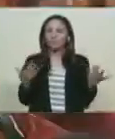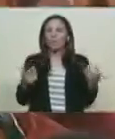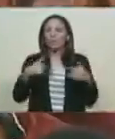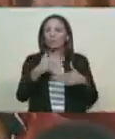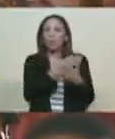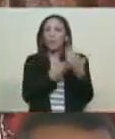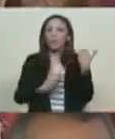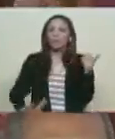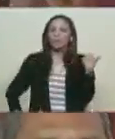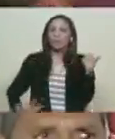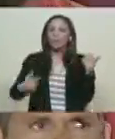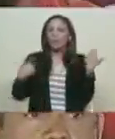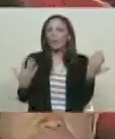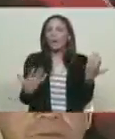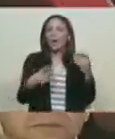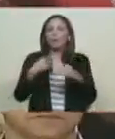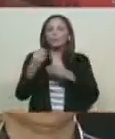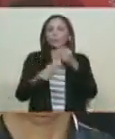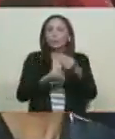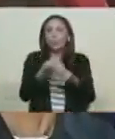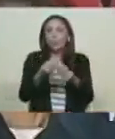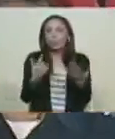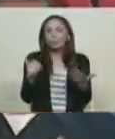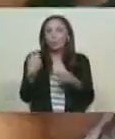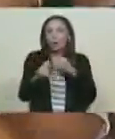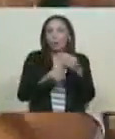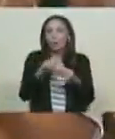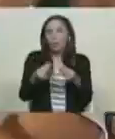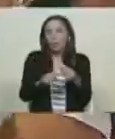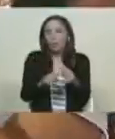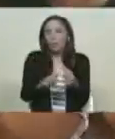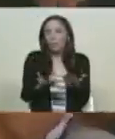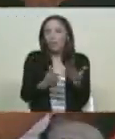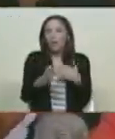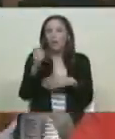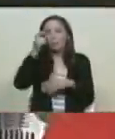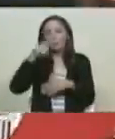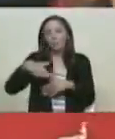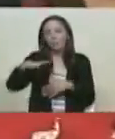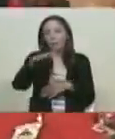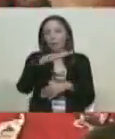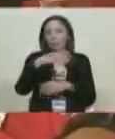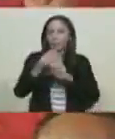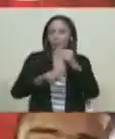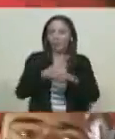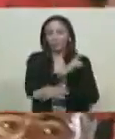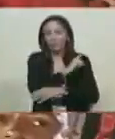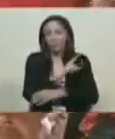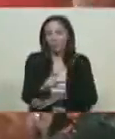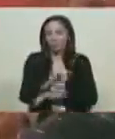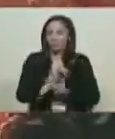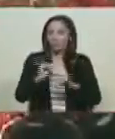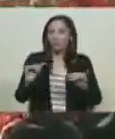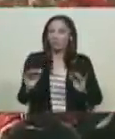solo dependo de las órdenes del pueblo. Soy un hombre independiente.